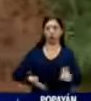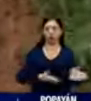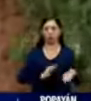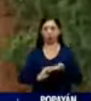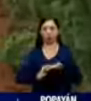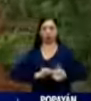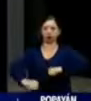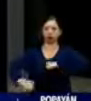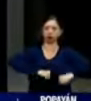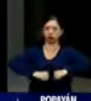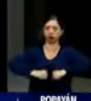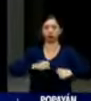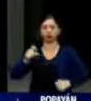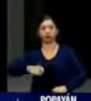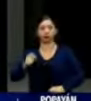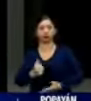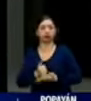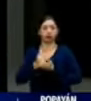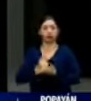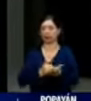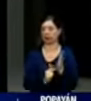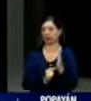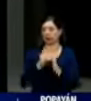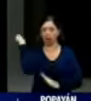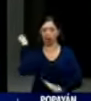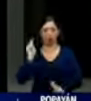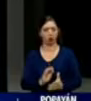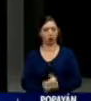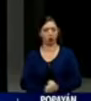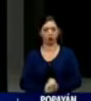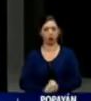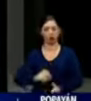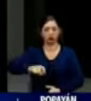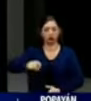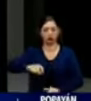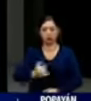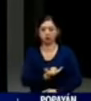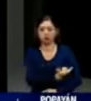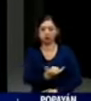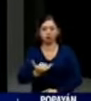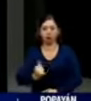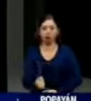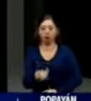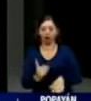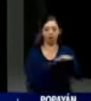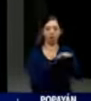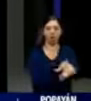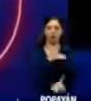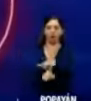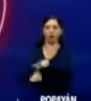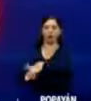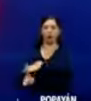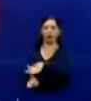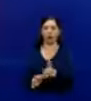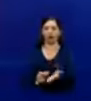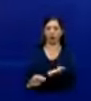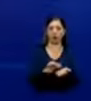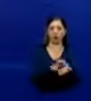Esta situación ayuda a que nosotros podamos intervenir inmediatamente las necesidades que se ocurran en cada uno de los municipios.